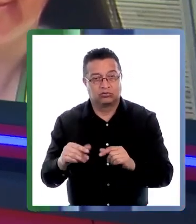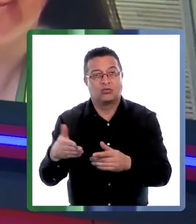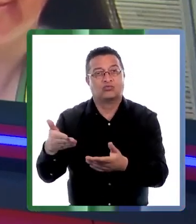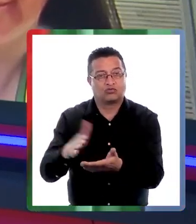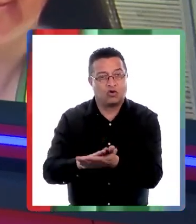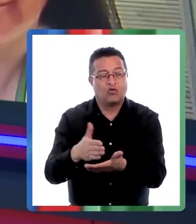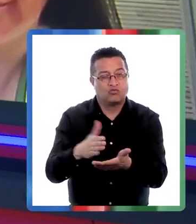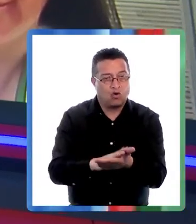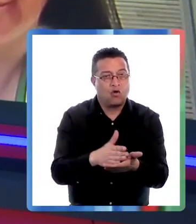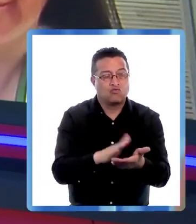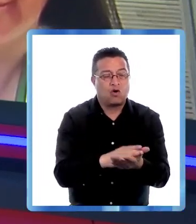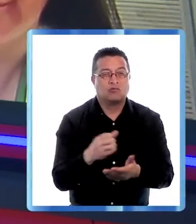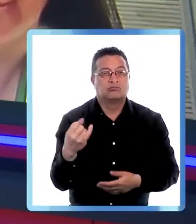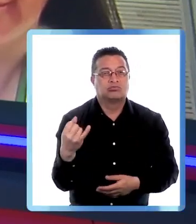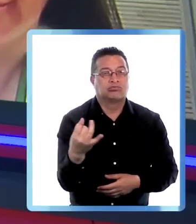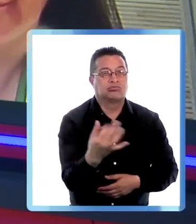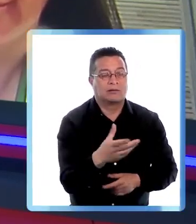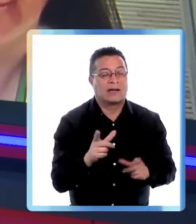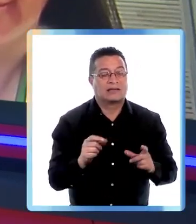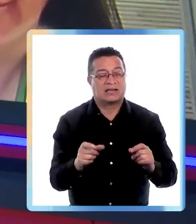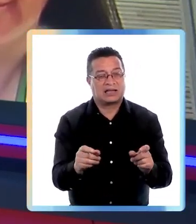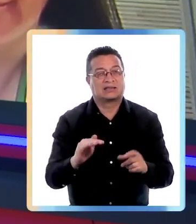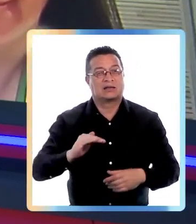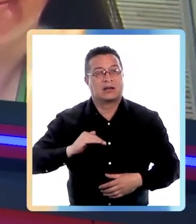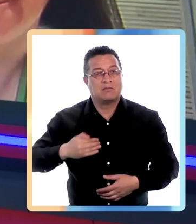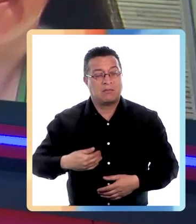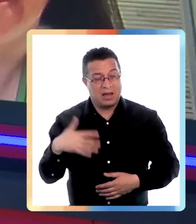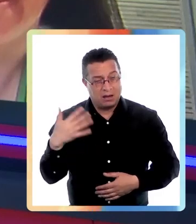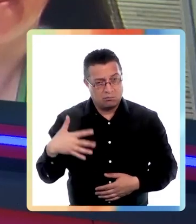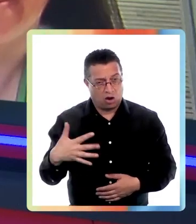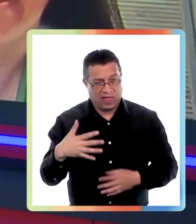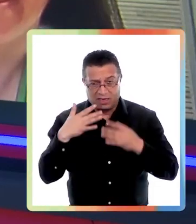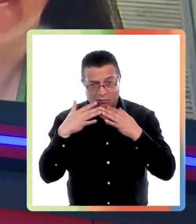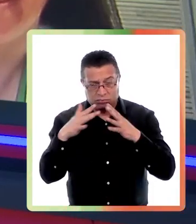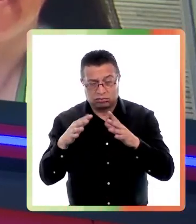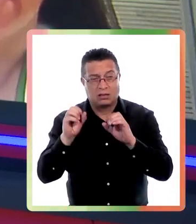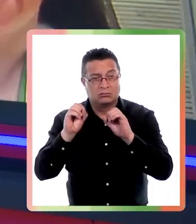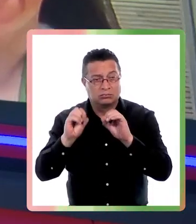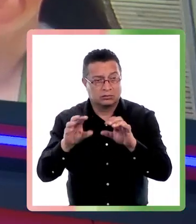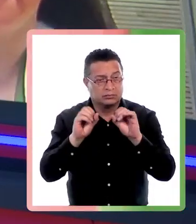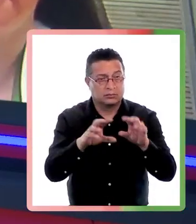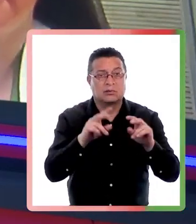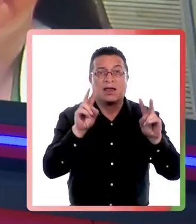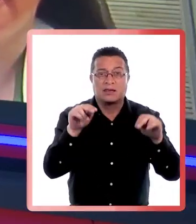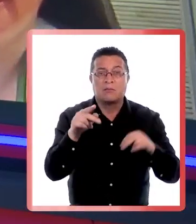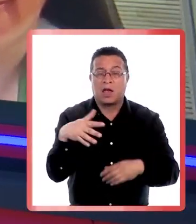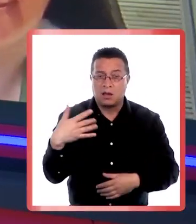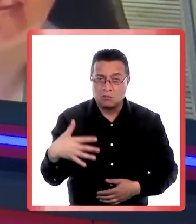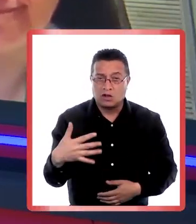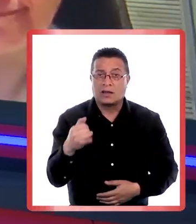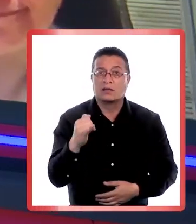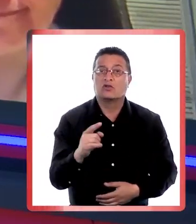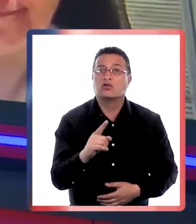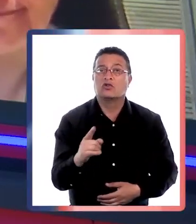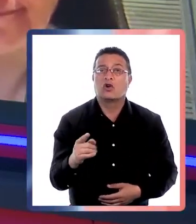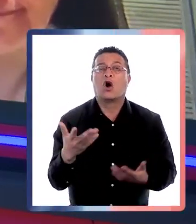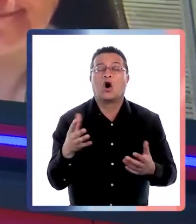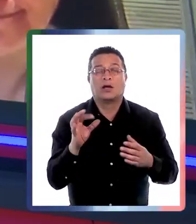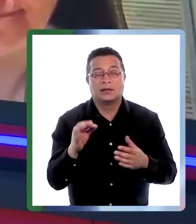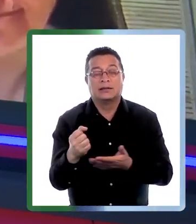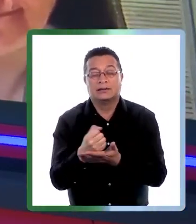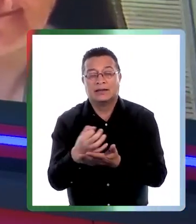la tasa de mortalidad? ¿Qué tan importante es la comunicación, la educación sobre este tema y también sobre